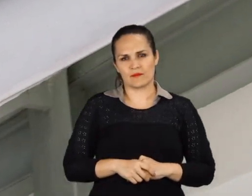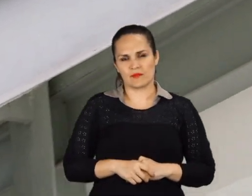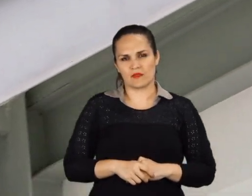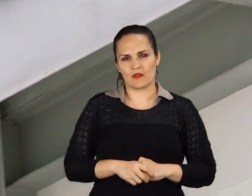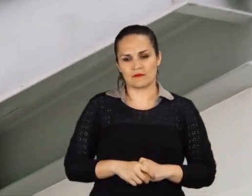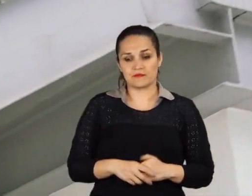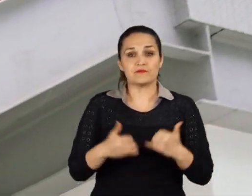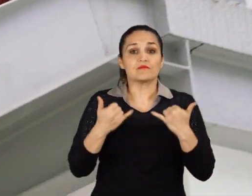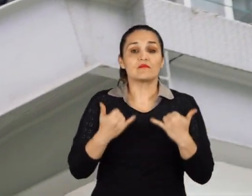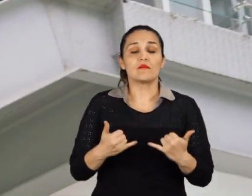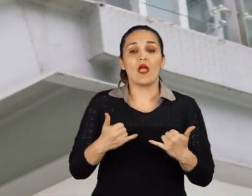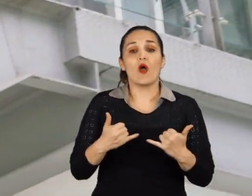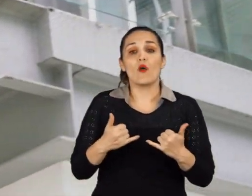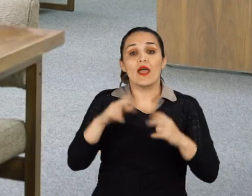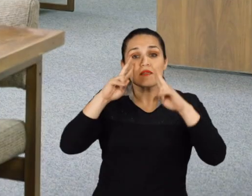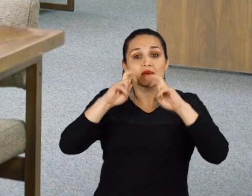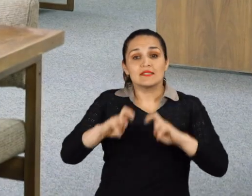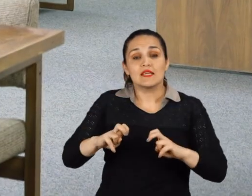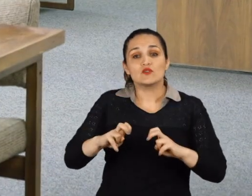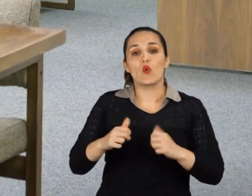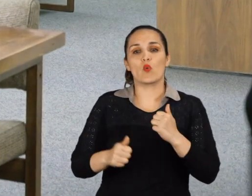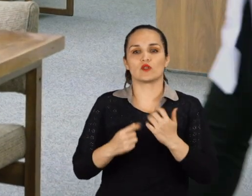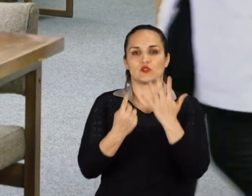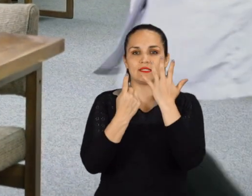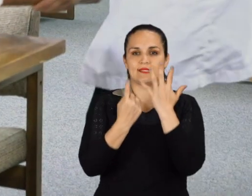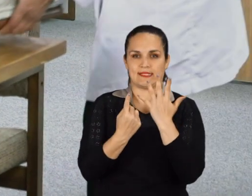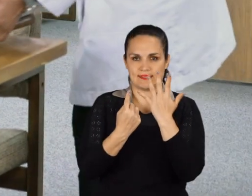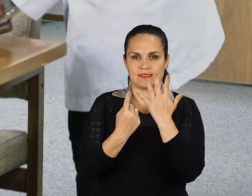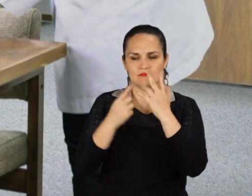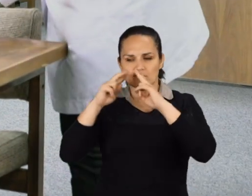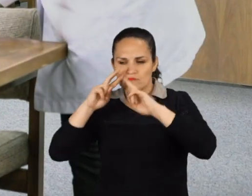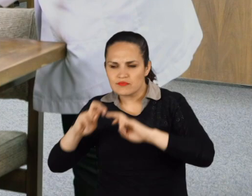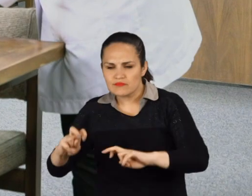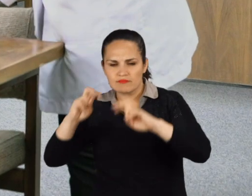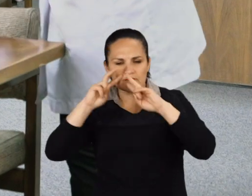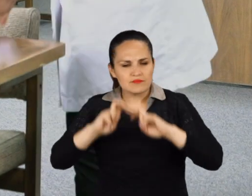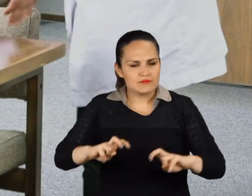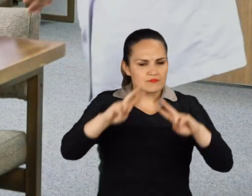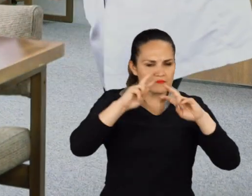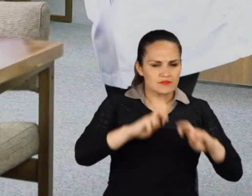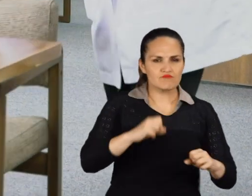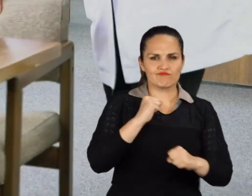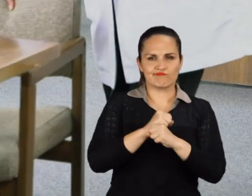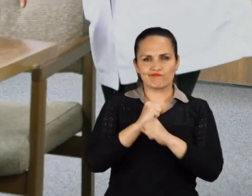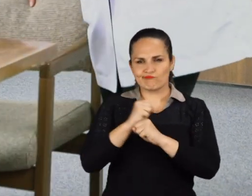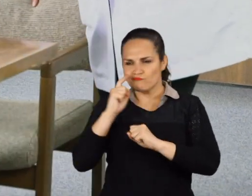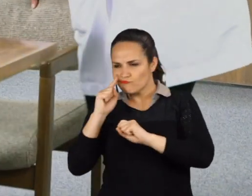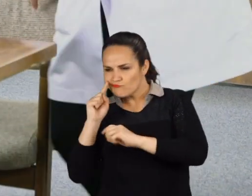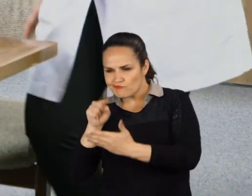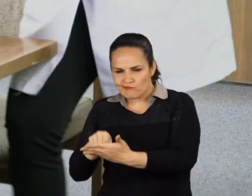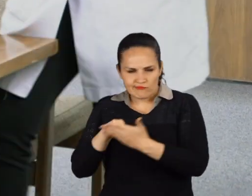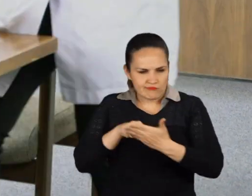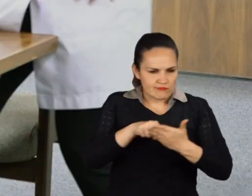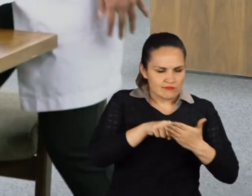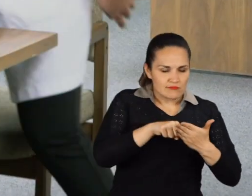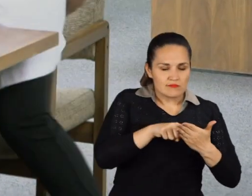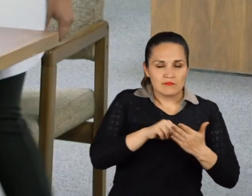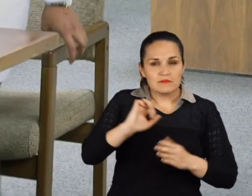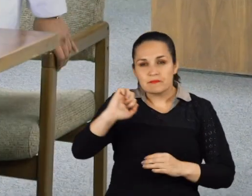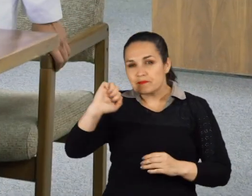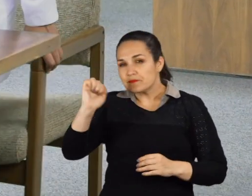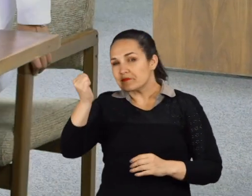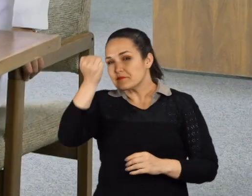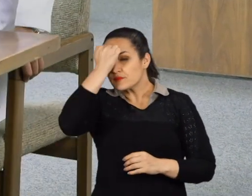Actualmente tenemos 6 trabajos de investigación que van desde varias patologías, pero digamos que nuestro trabajo estándar en este momento